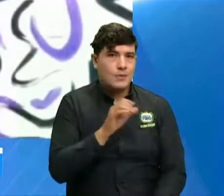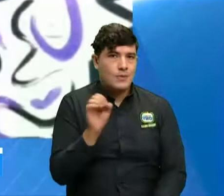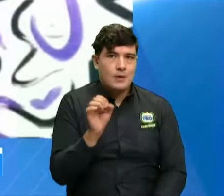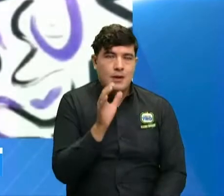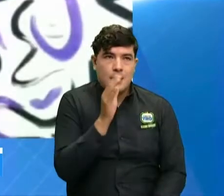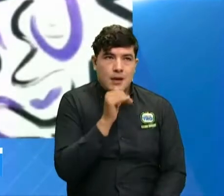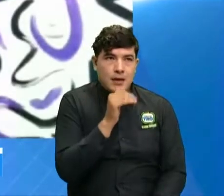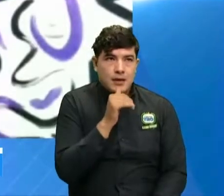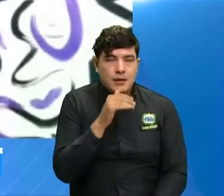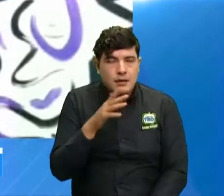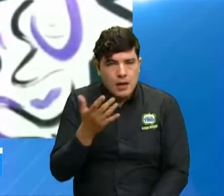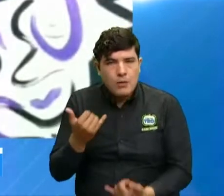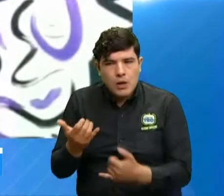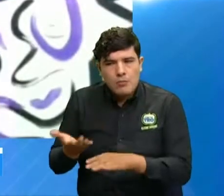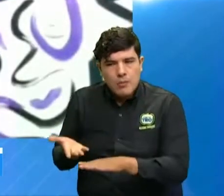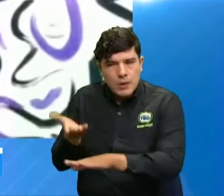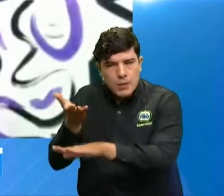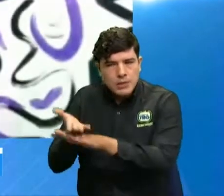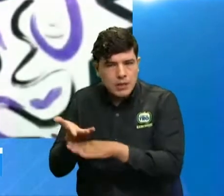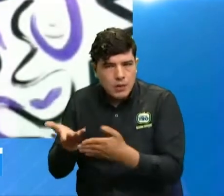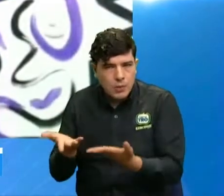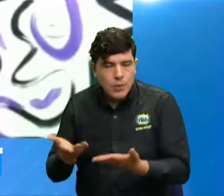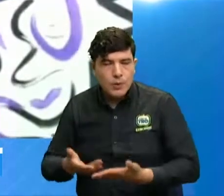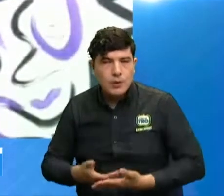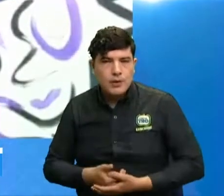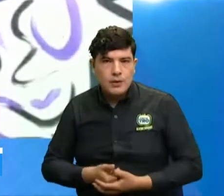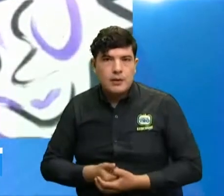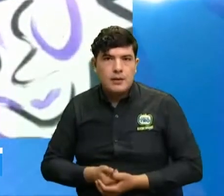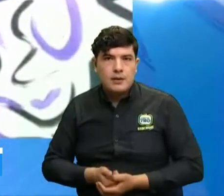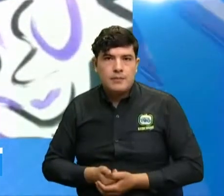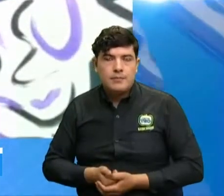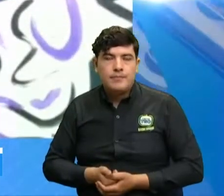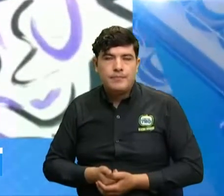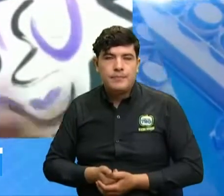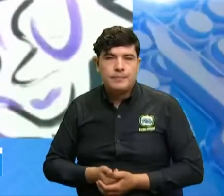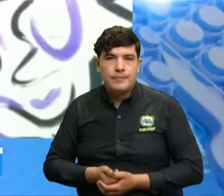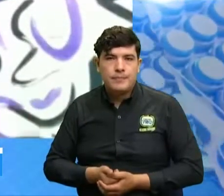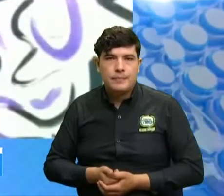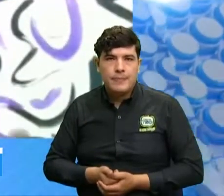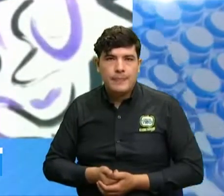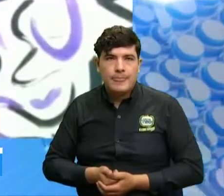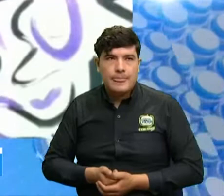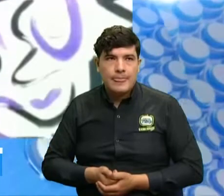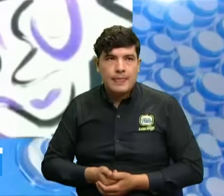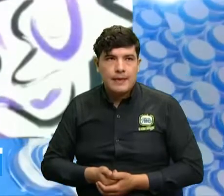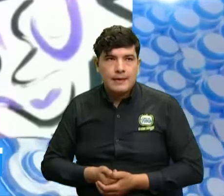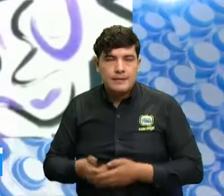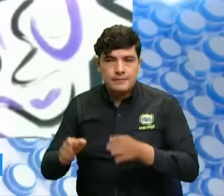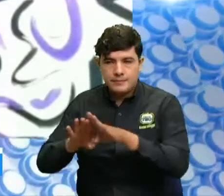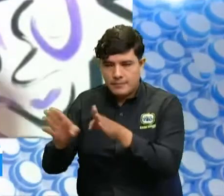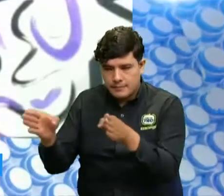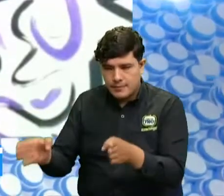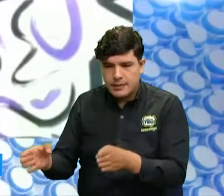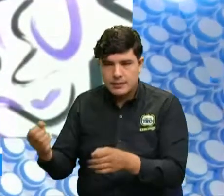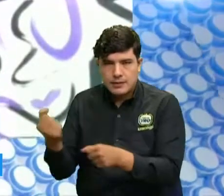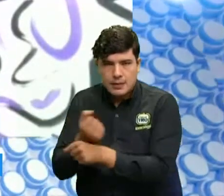a esto, como por ejemplo una mesa de trabajo mucho más amplio,